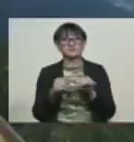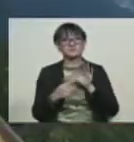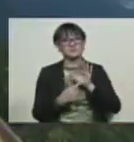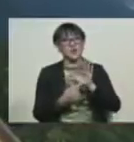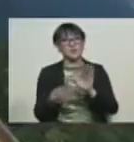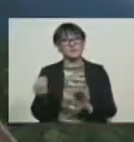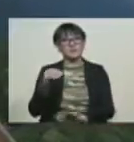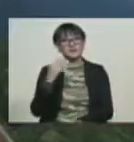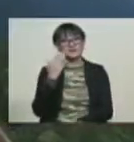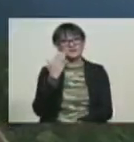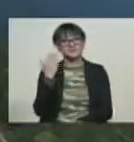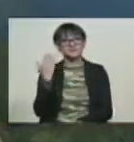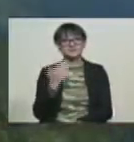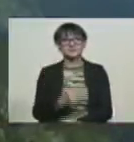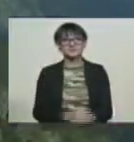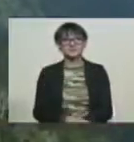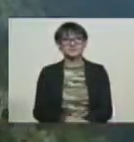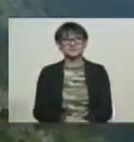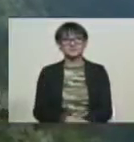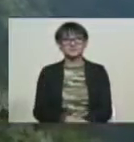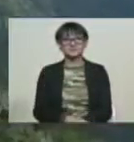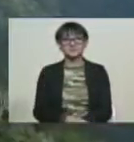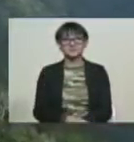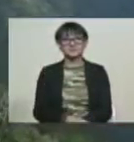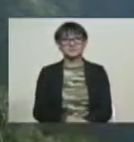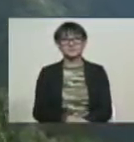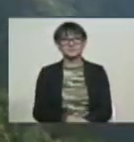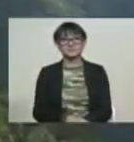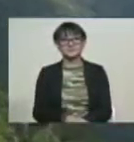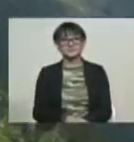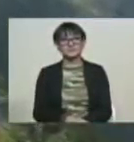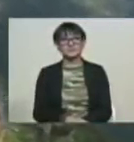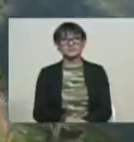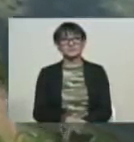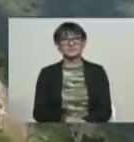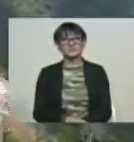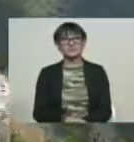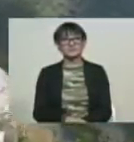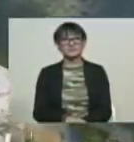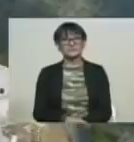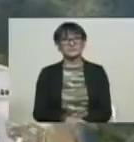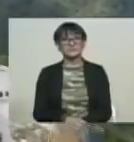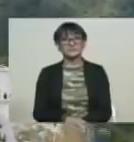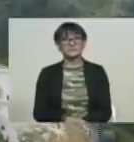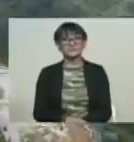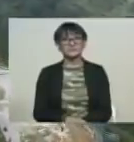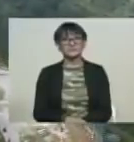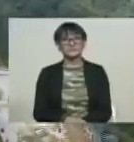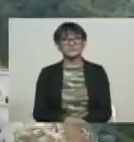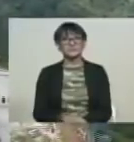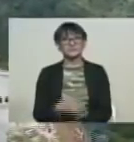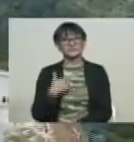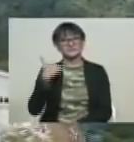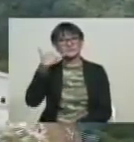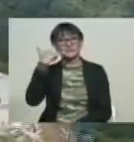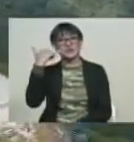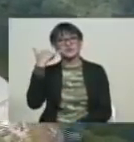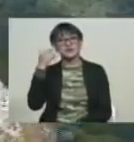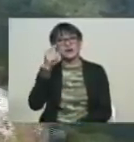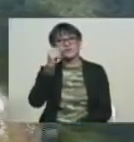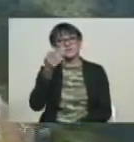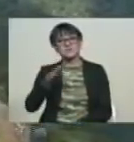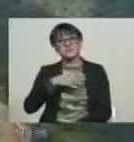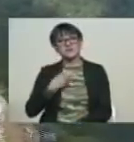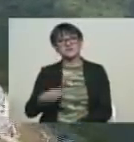¿Qué más le podemos mostrar a nuestro pueblo? Miren, aquí está, vamos a llamar a Pérez Jiménez, pues. Vamos a ver si nos contesta Pérez Jiménez. Mire